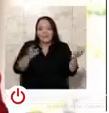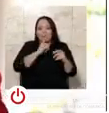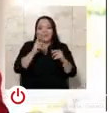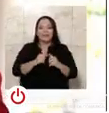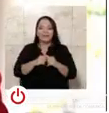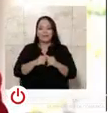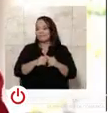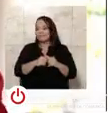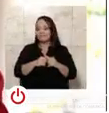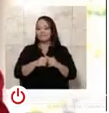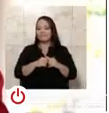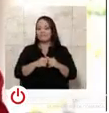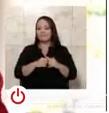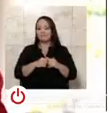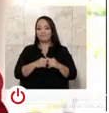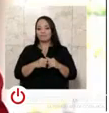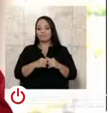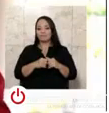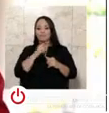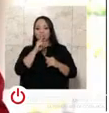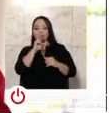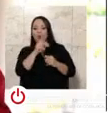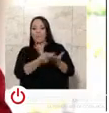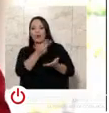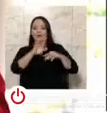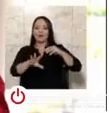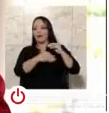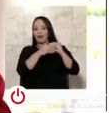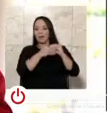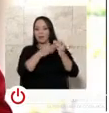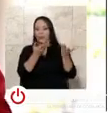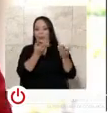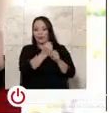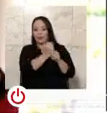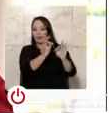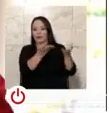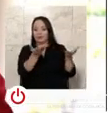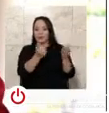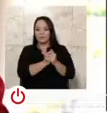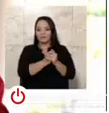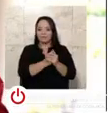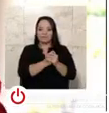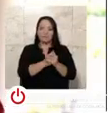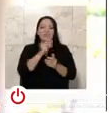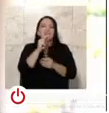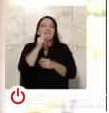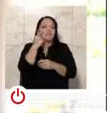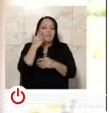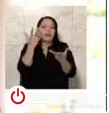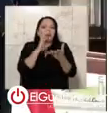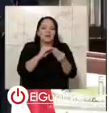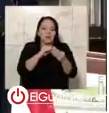necesariamente están dándole un valor agregado a la productividad. Y ni para qué le cuento del área de